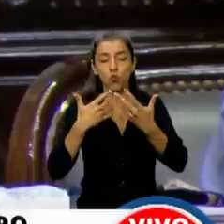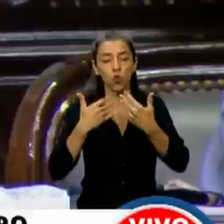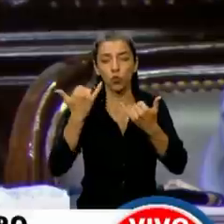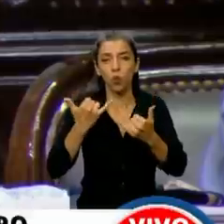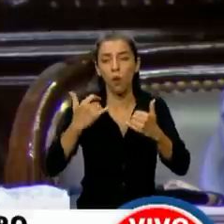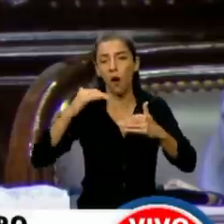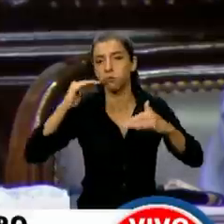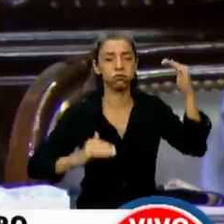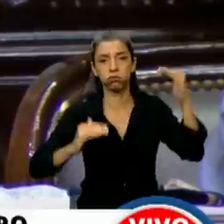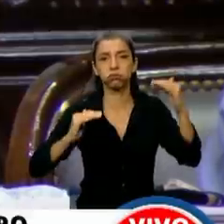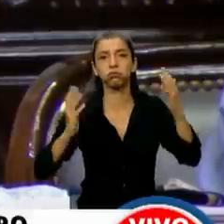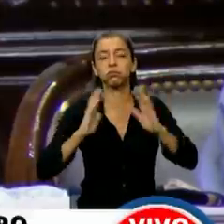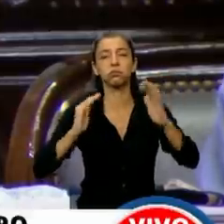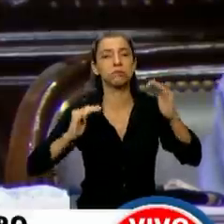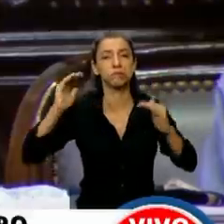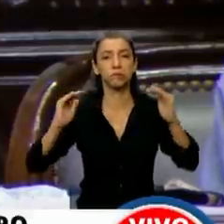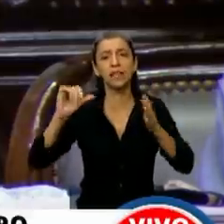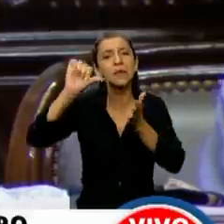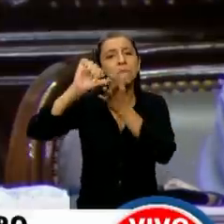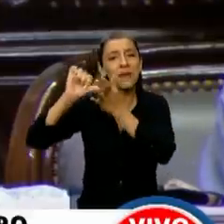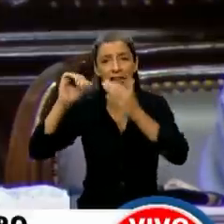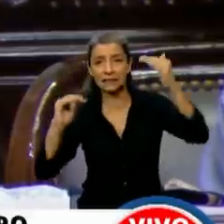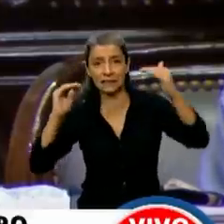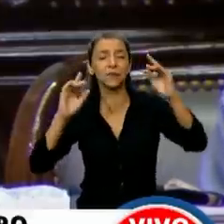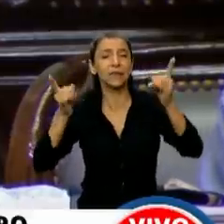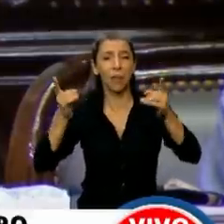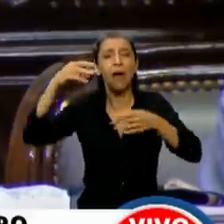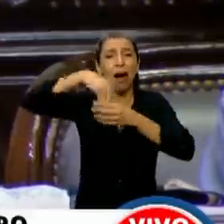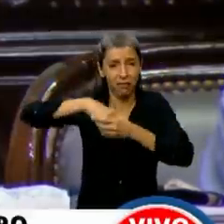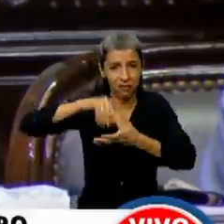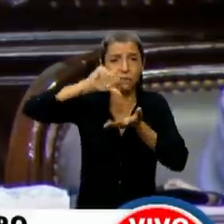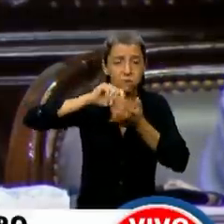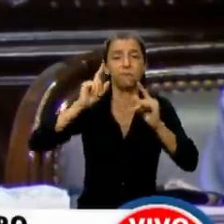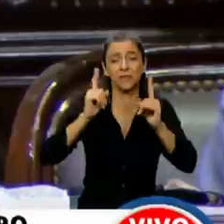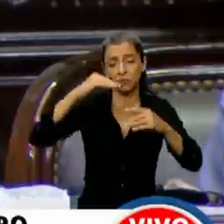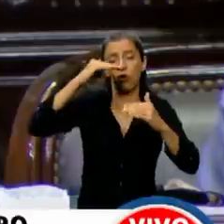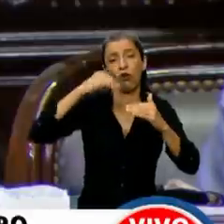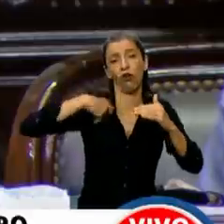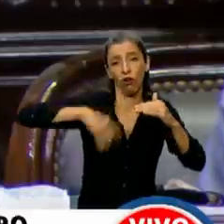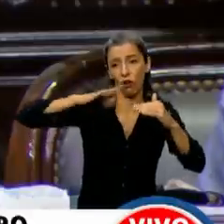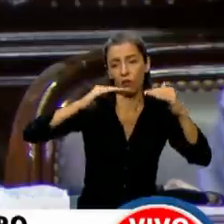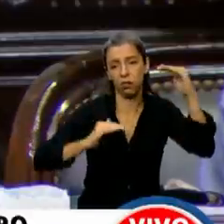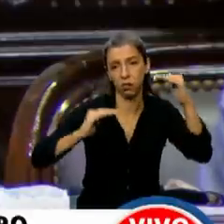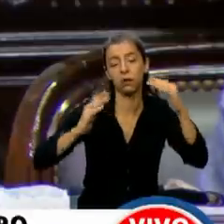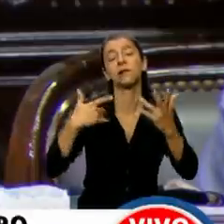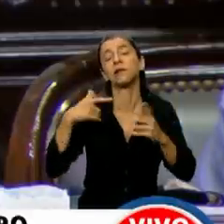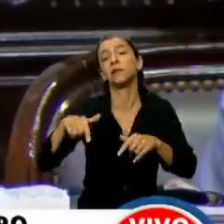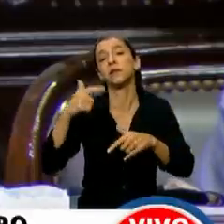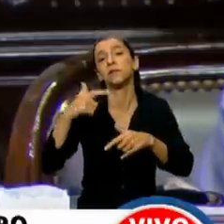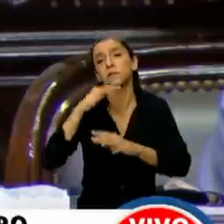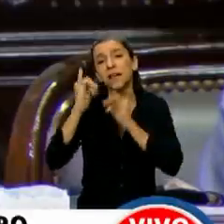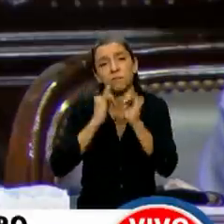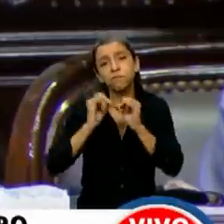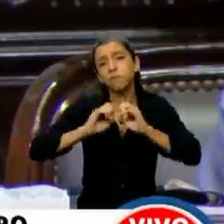y al interior de los países y la pandemia vino a profundizarlo aún más entonces